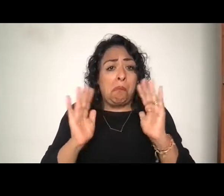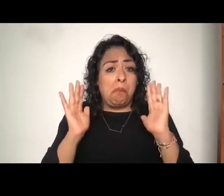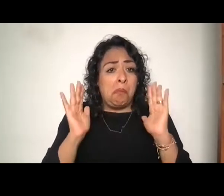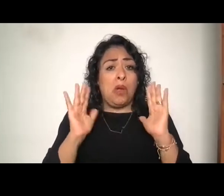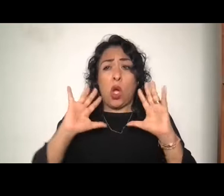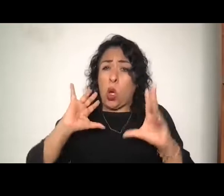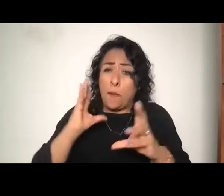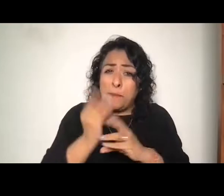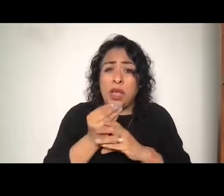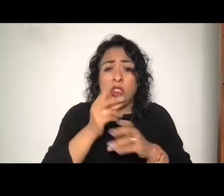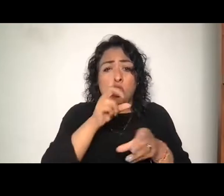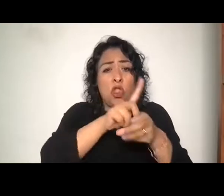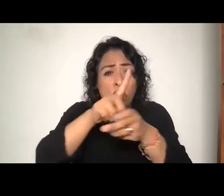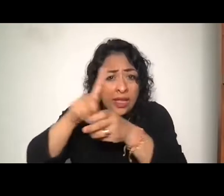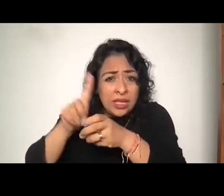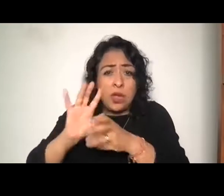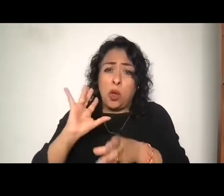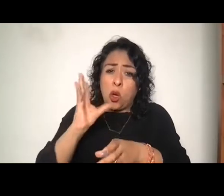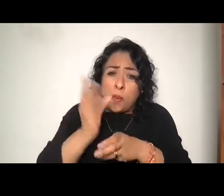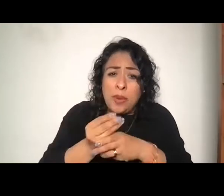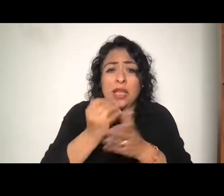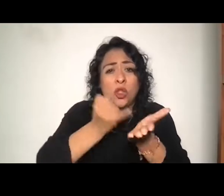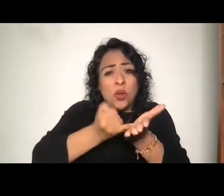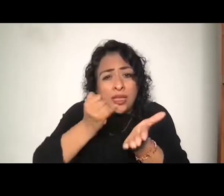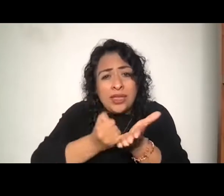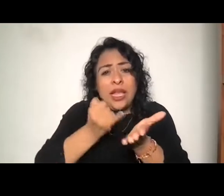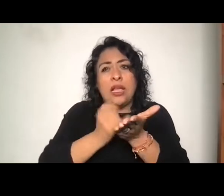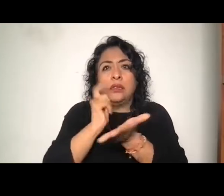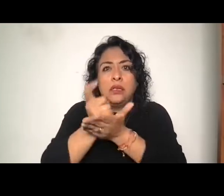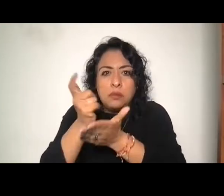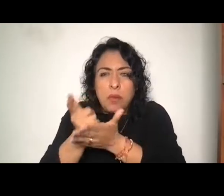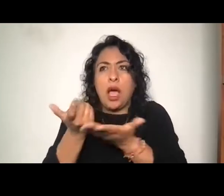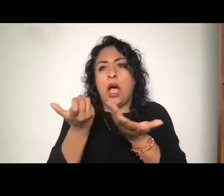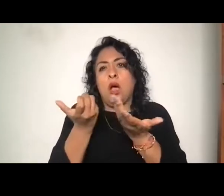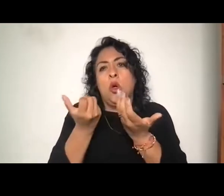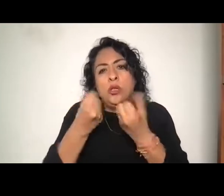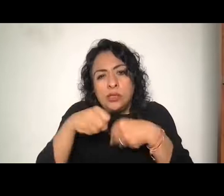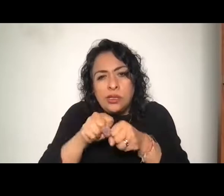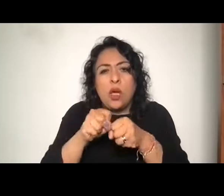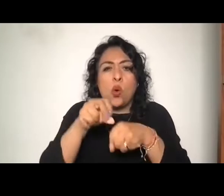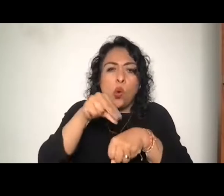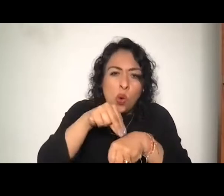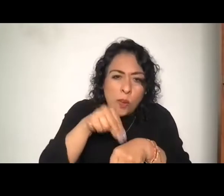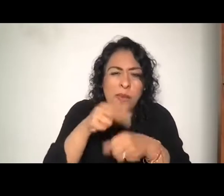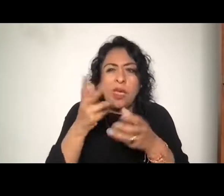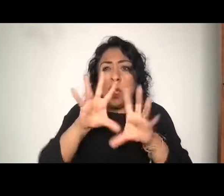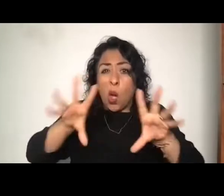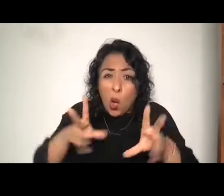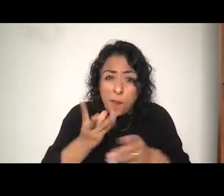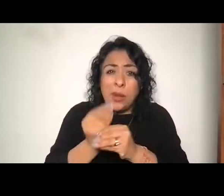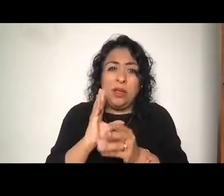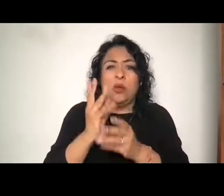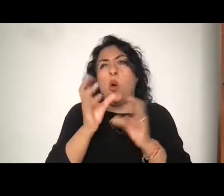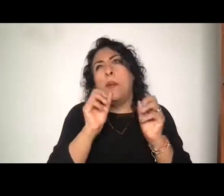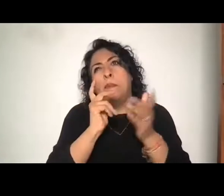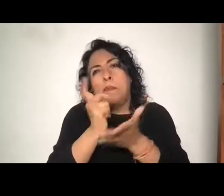todos sus donativos, en todos sus intereses de hipoteca, en todos sus seguros de gastos médicos, en todos los gastos médicos, gastos